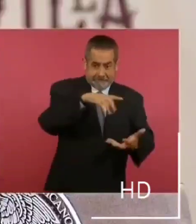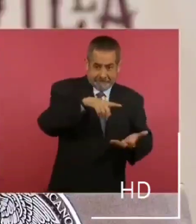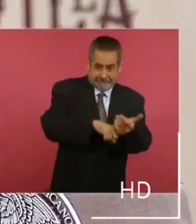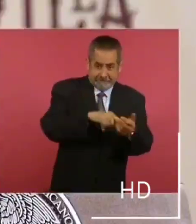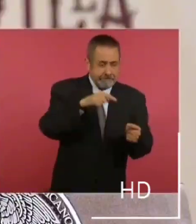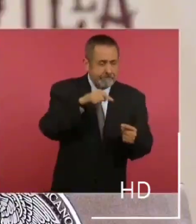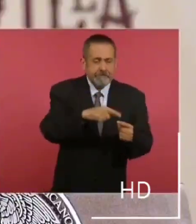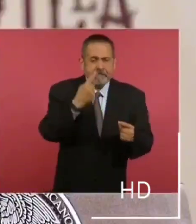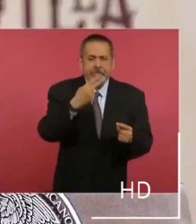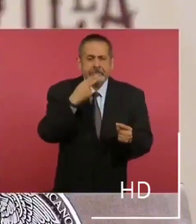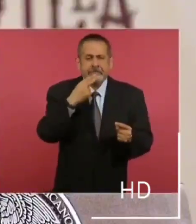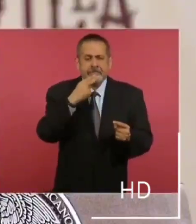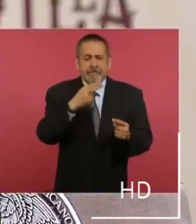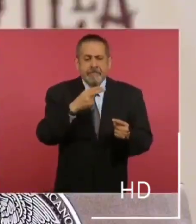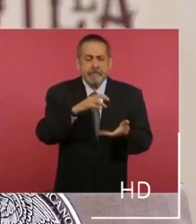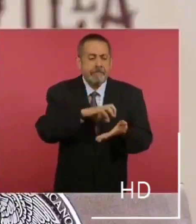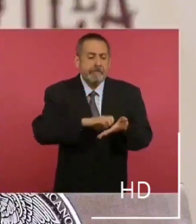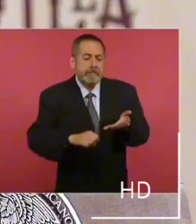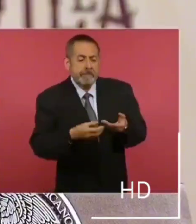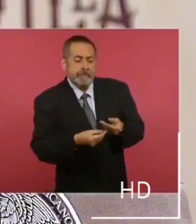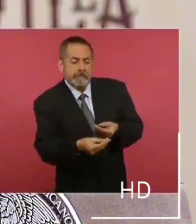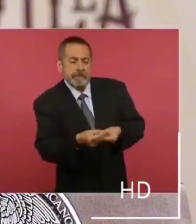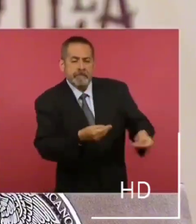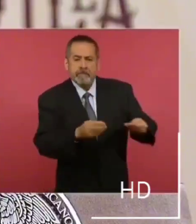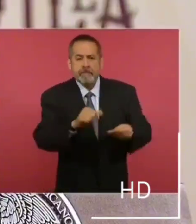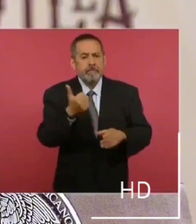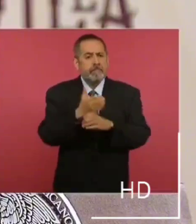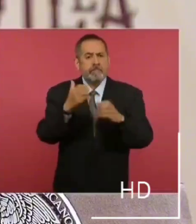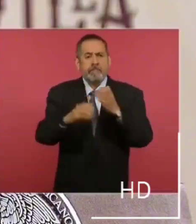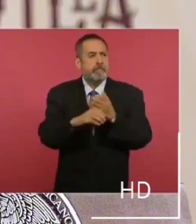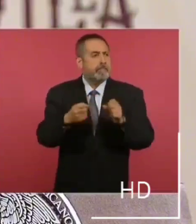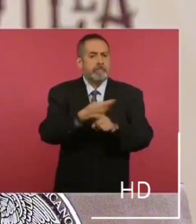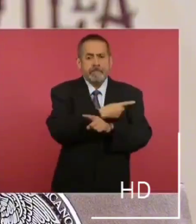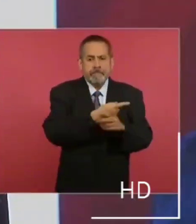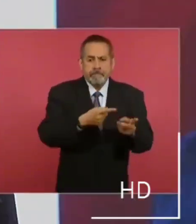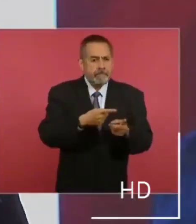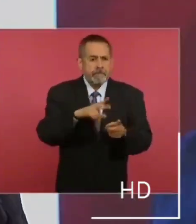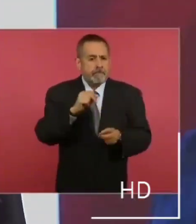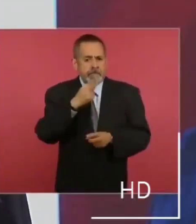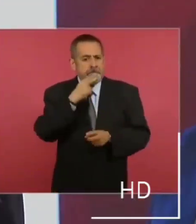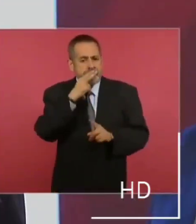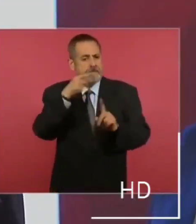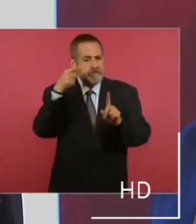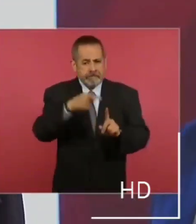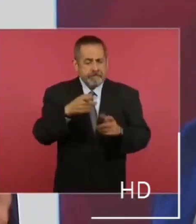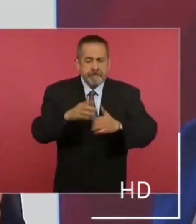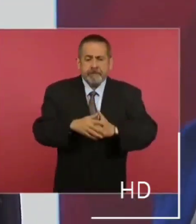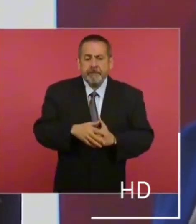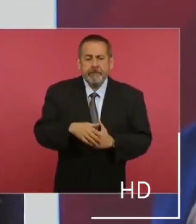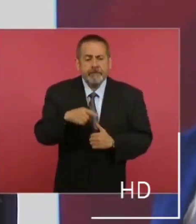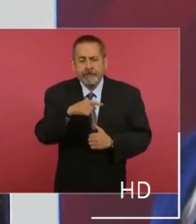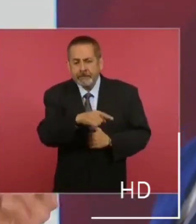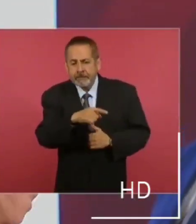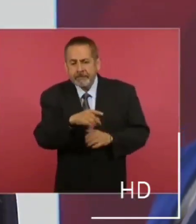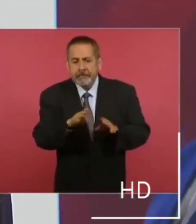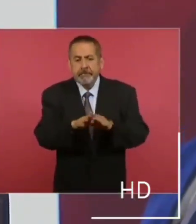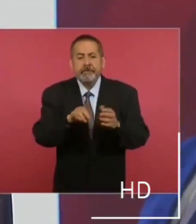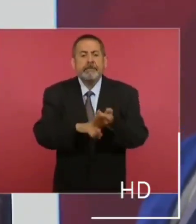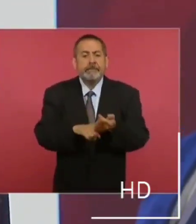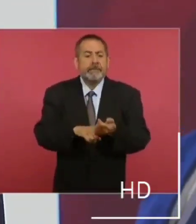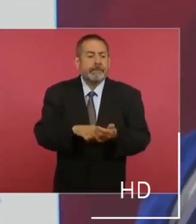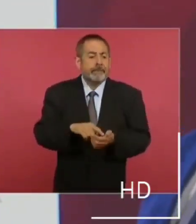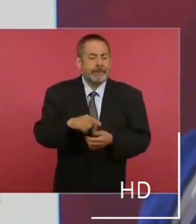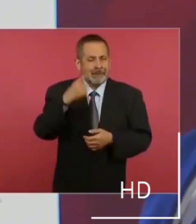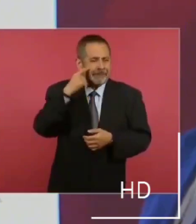fueron creados, como decíamos, y sus erogaciones, es decir, lo que sale, corresponden a